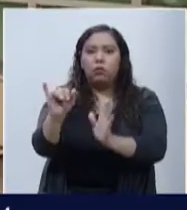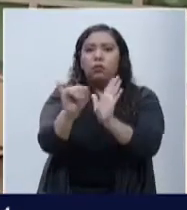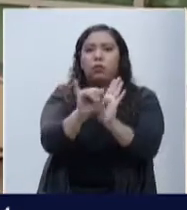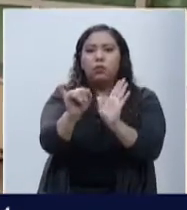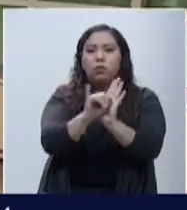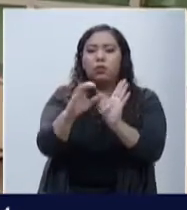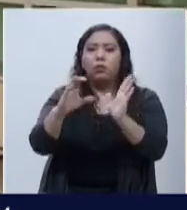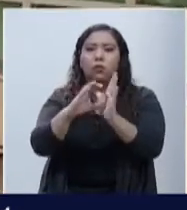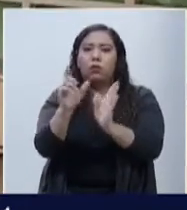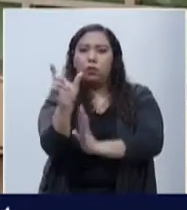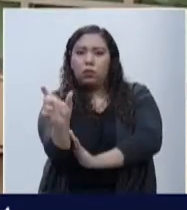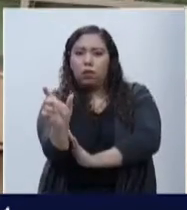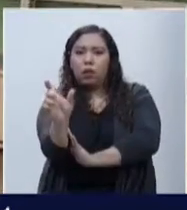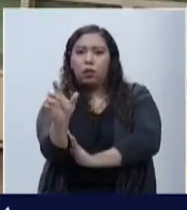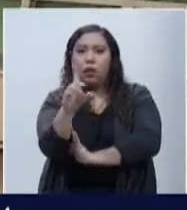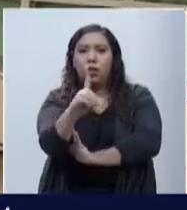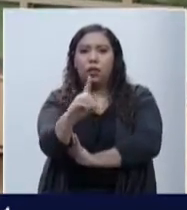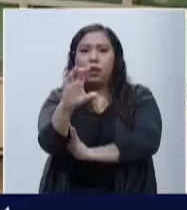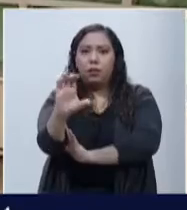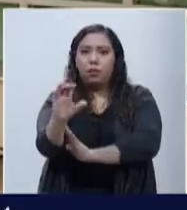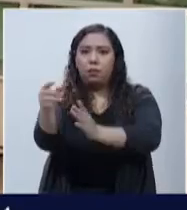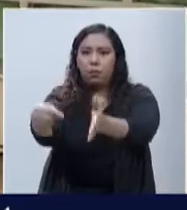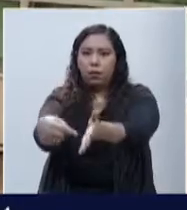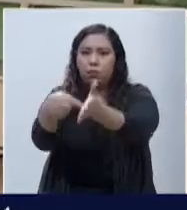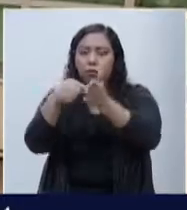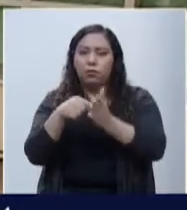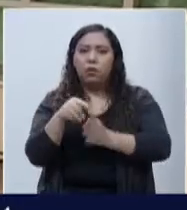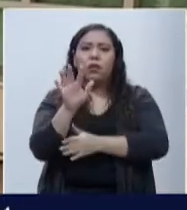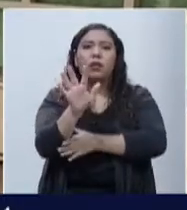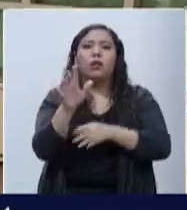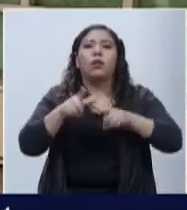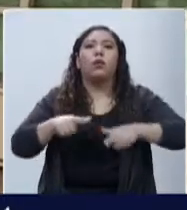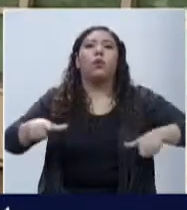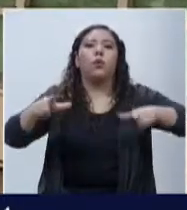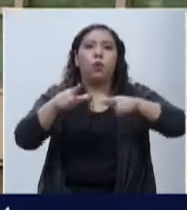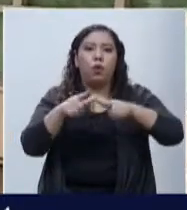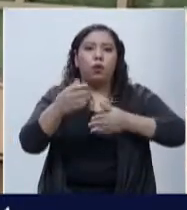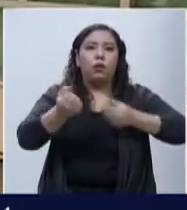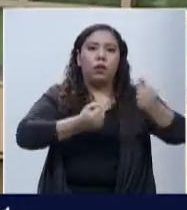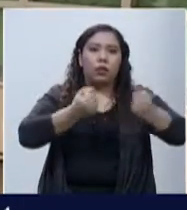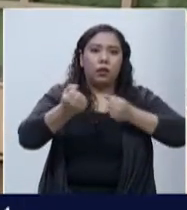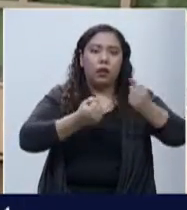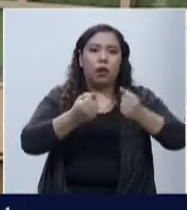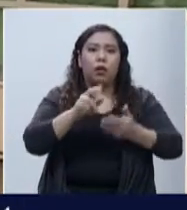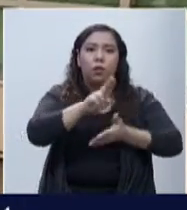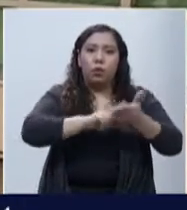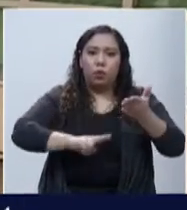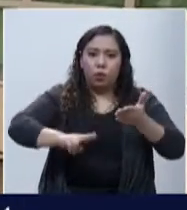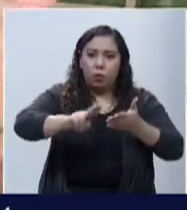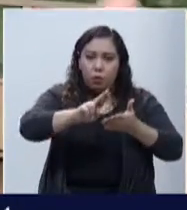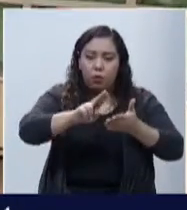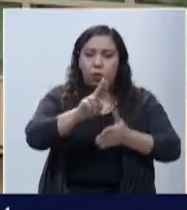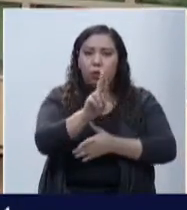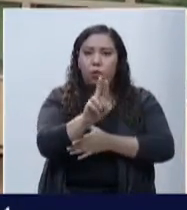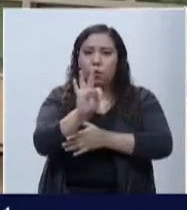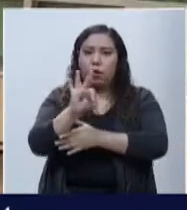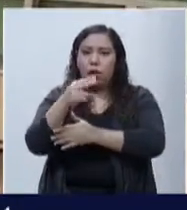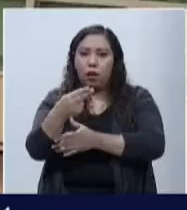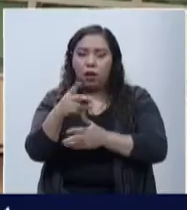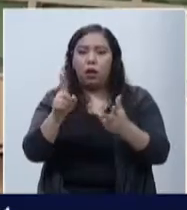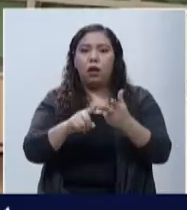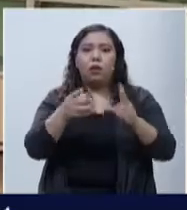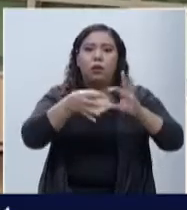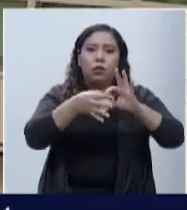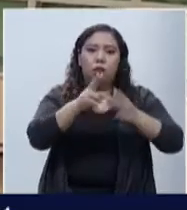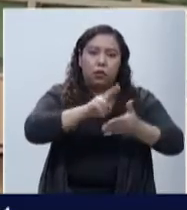mente discapacitado y presentarse a vacunar en cinco puntos que son los tres vehiculares usted h por el deporte parada marte villa olímpica y